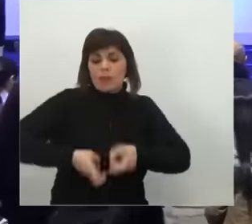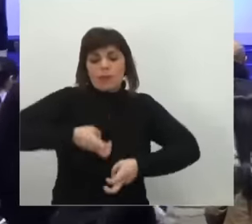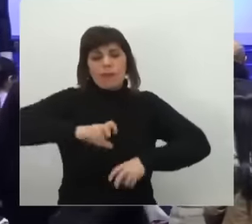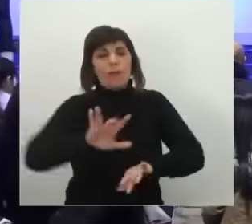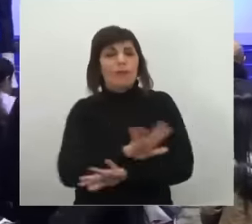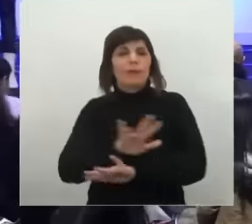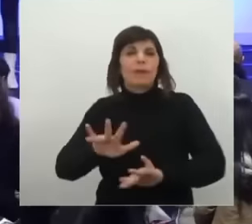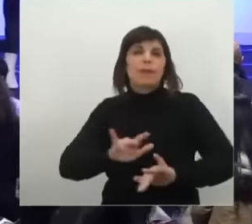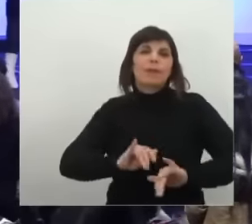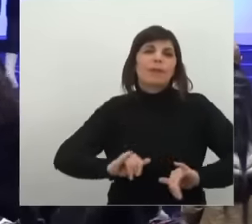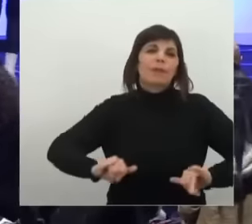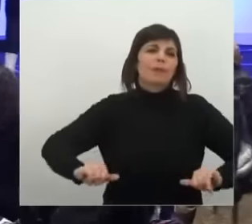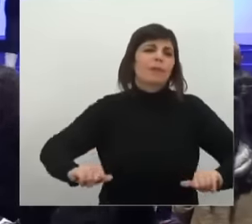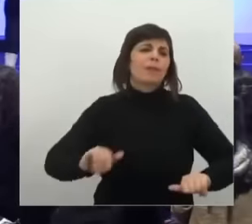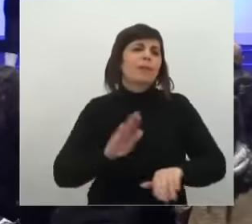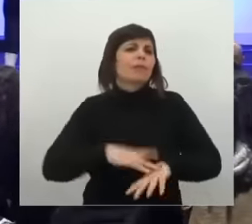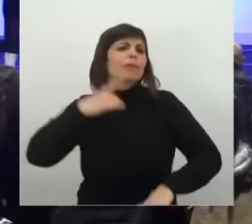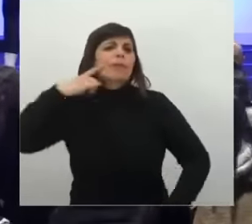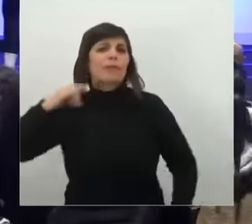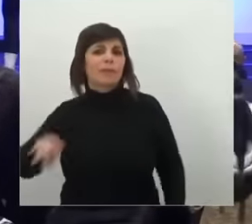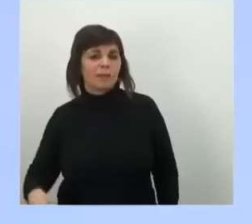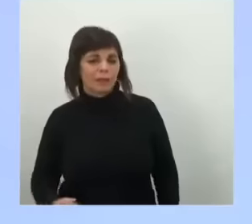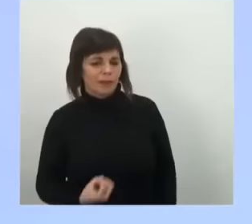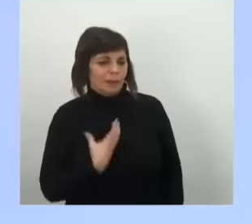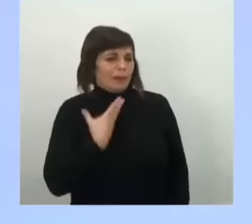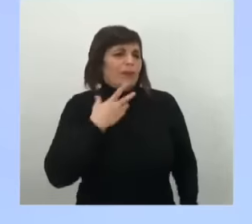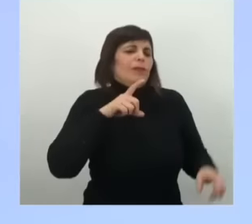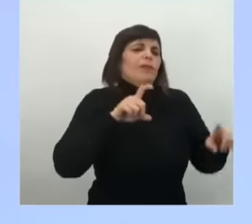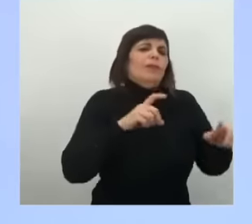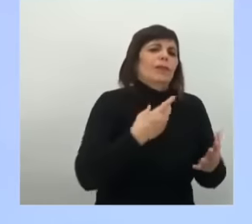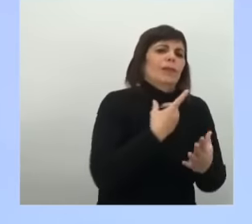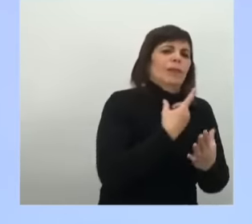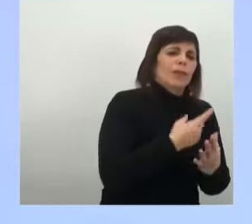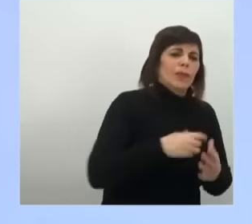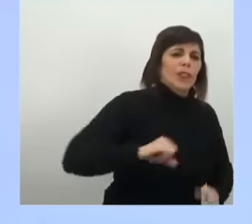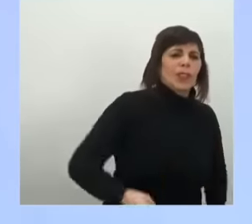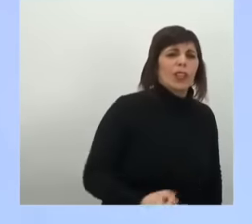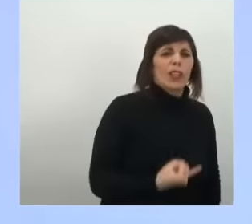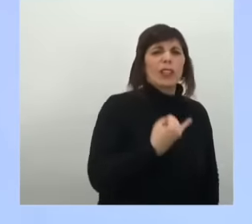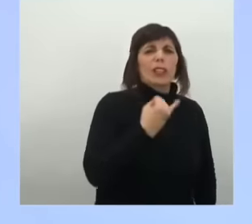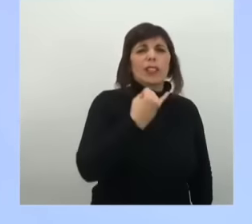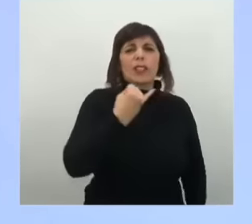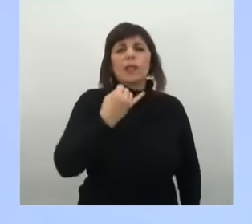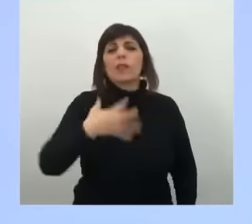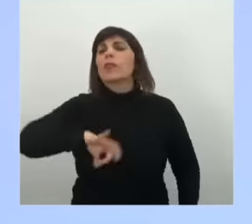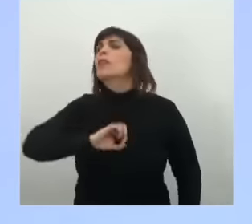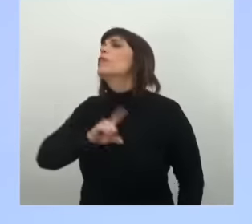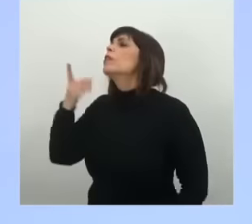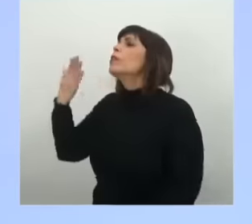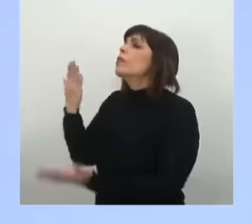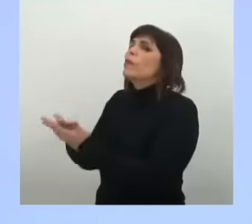de Papa para alma casada señor te